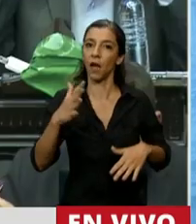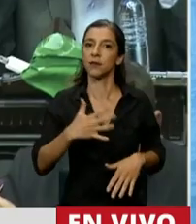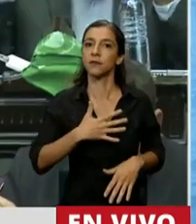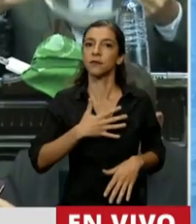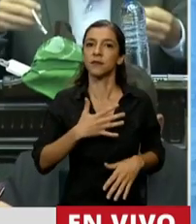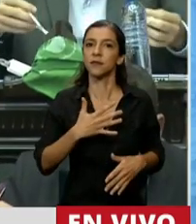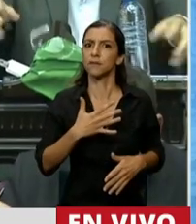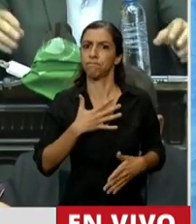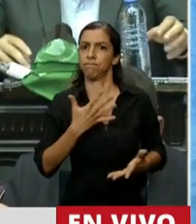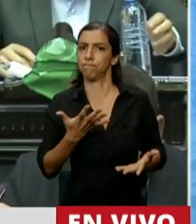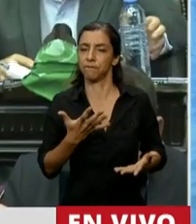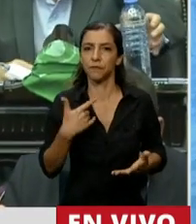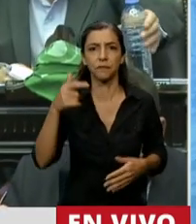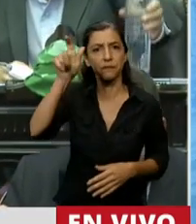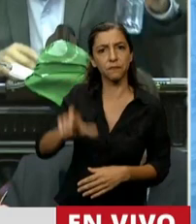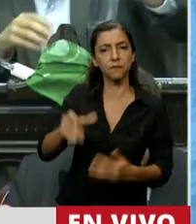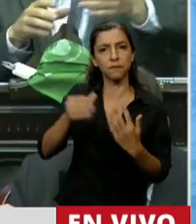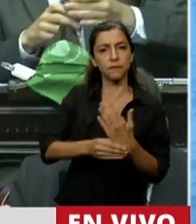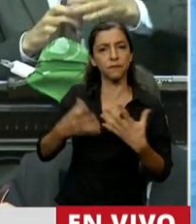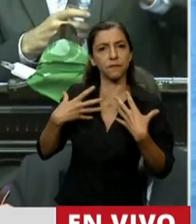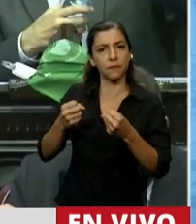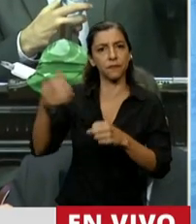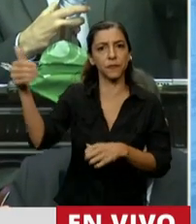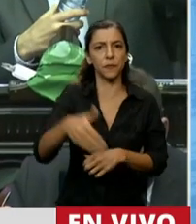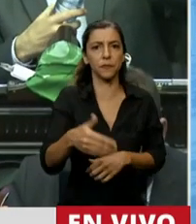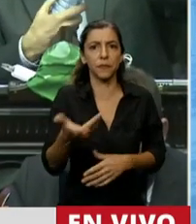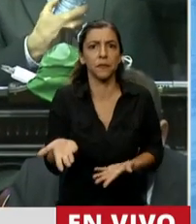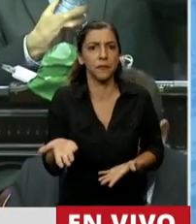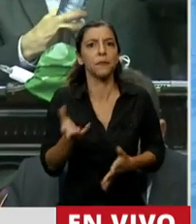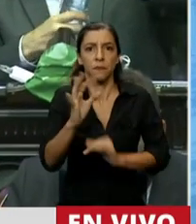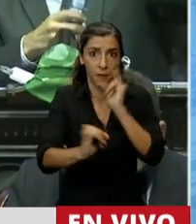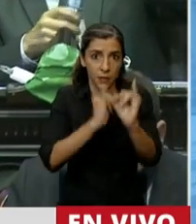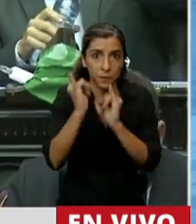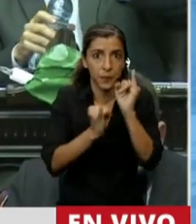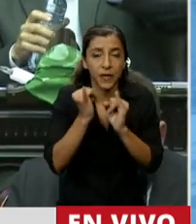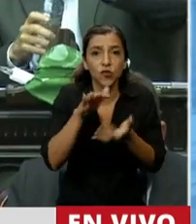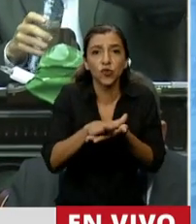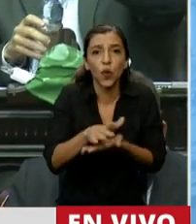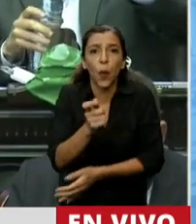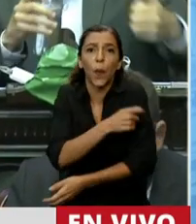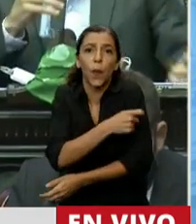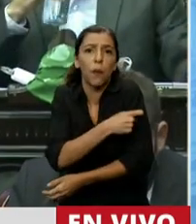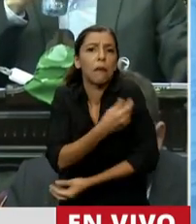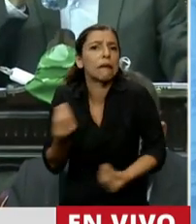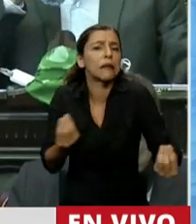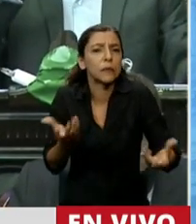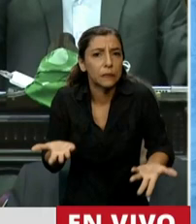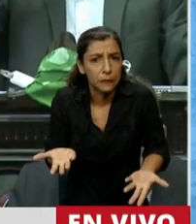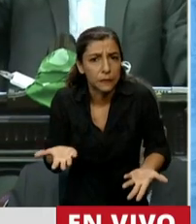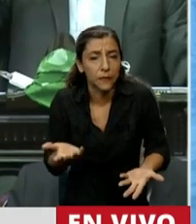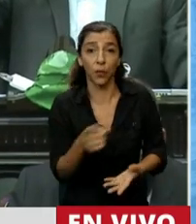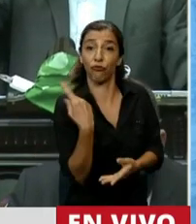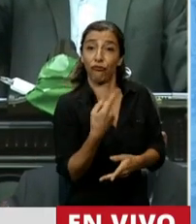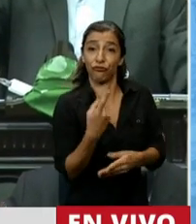de Salud a explicarnos qué pasa con las vacunas. No porque los diputados de la